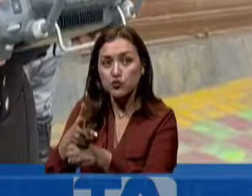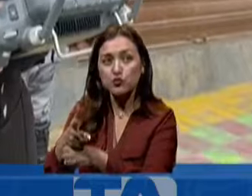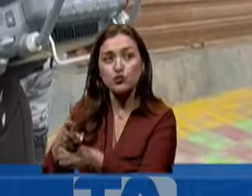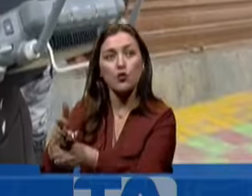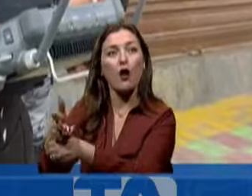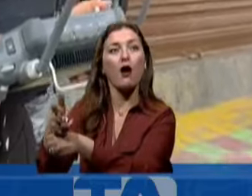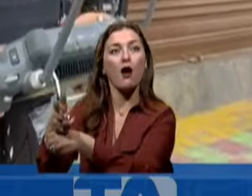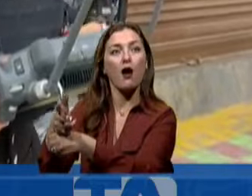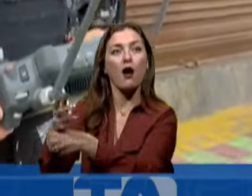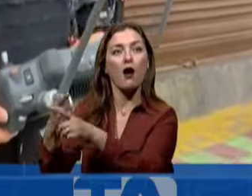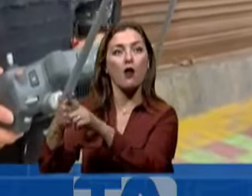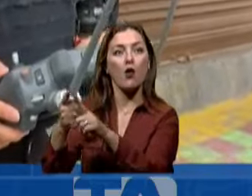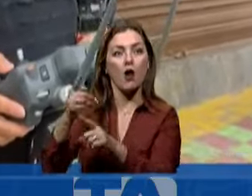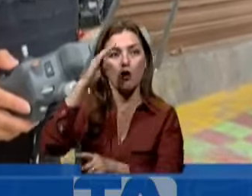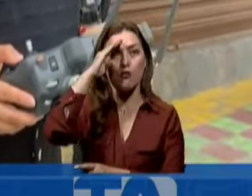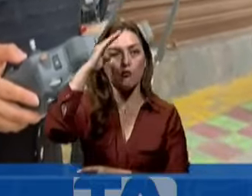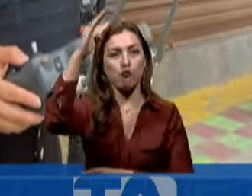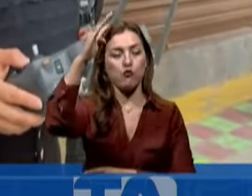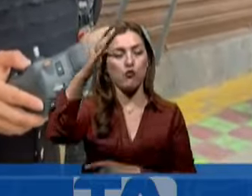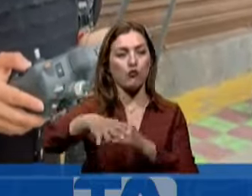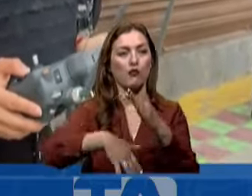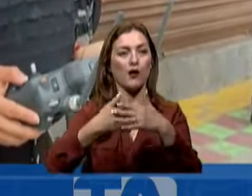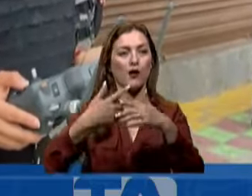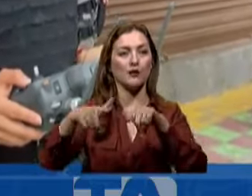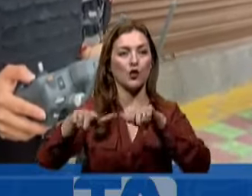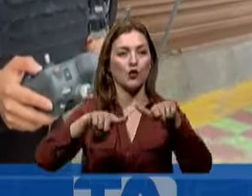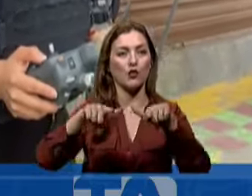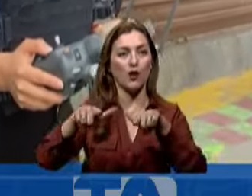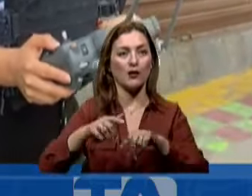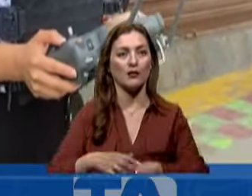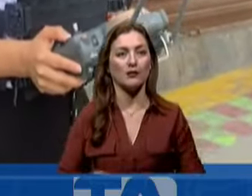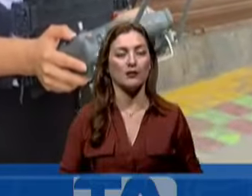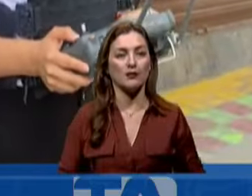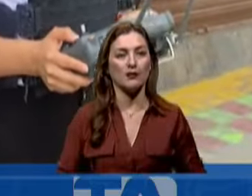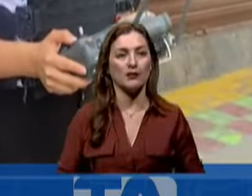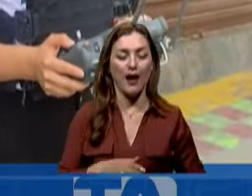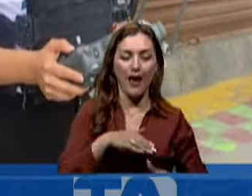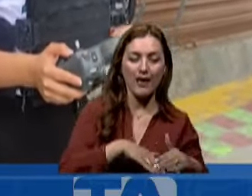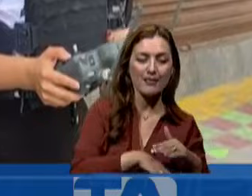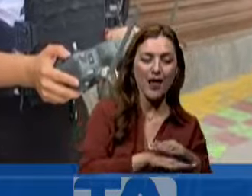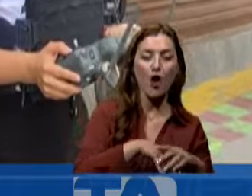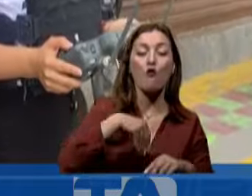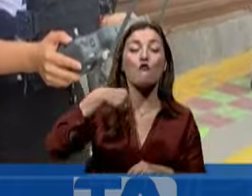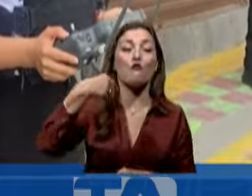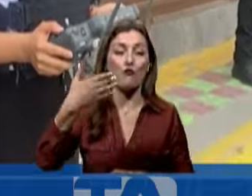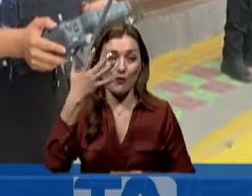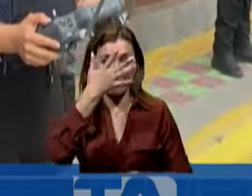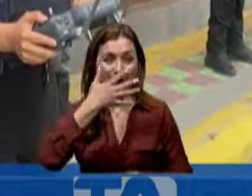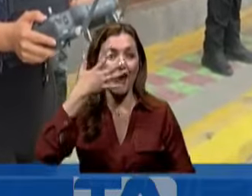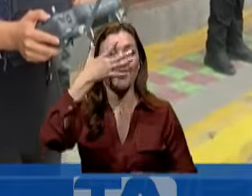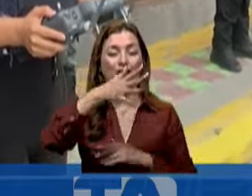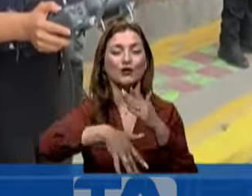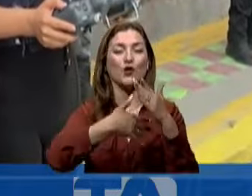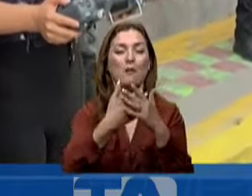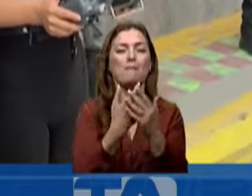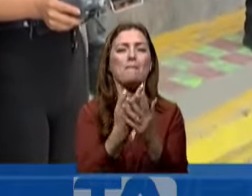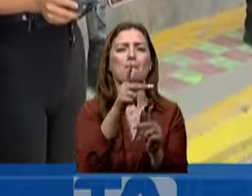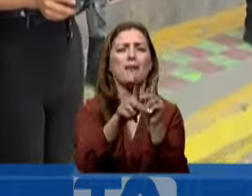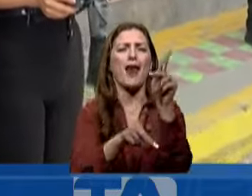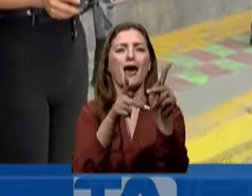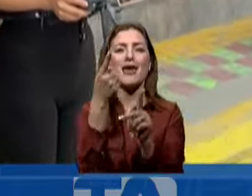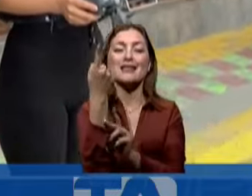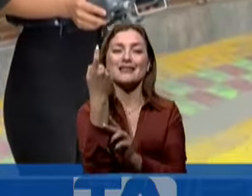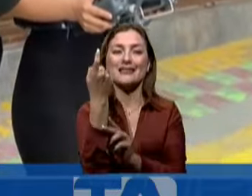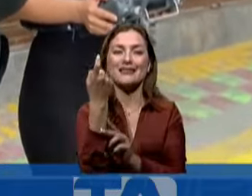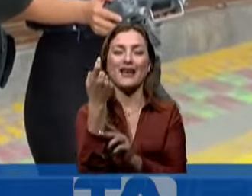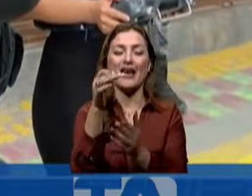desplazado en diferentes puntos de la ciudad, en las entradas y salidas de Esmeraldas, en todas las 11 playas de los